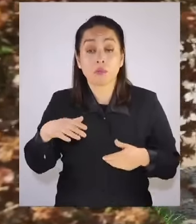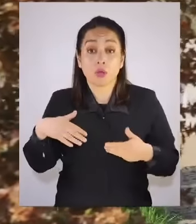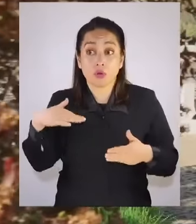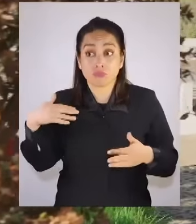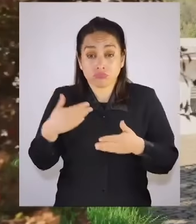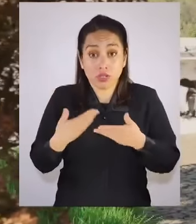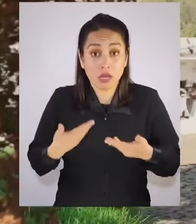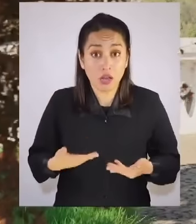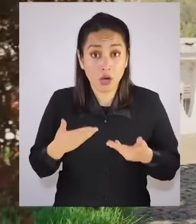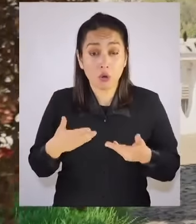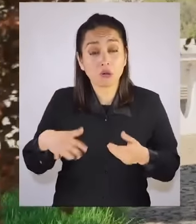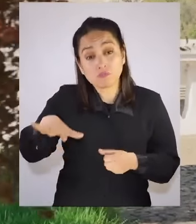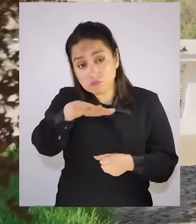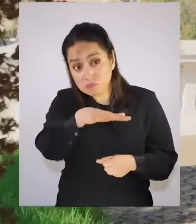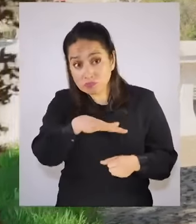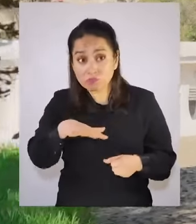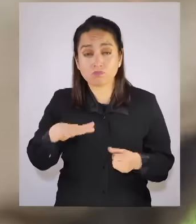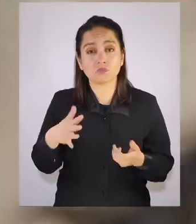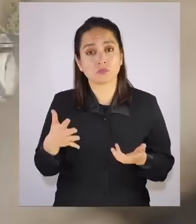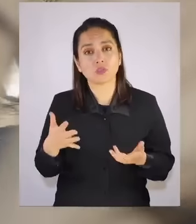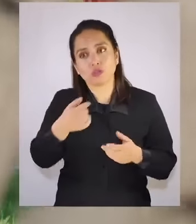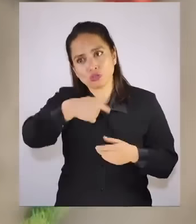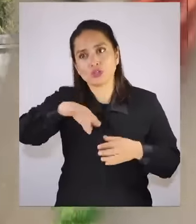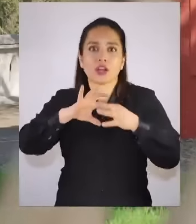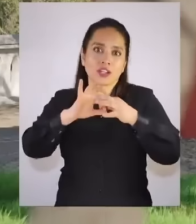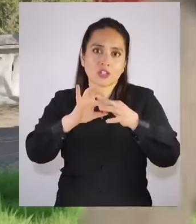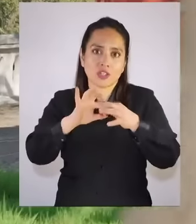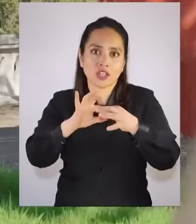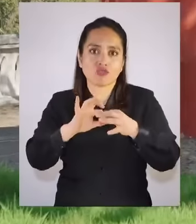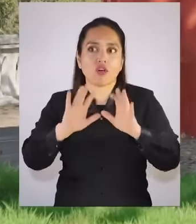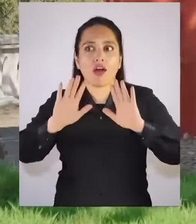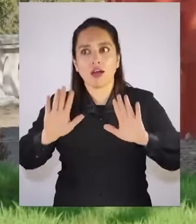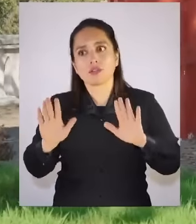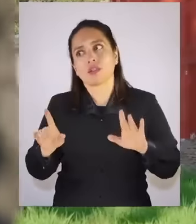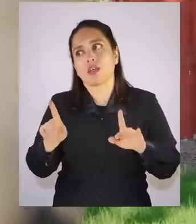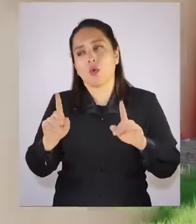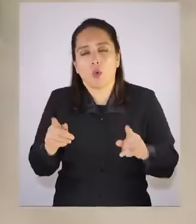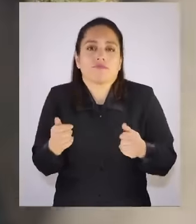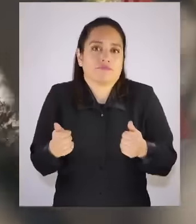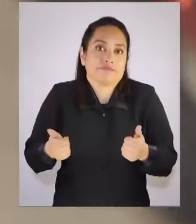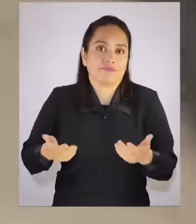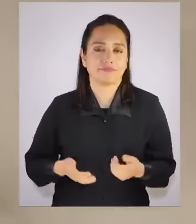en un estado bastante... estamos agradecidos que llegue, básicamente.